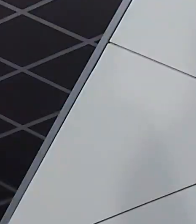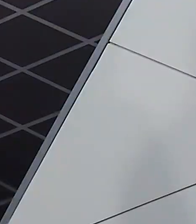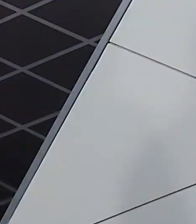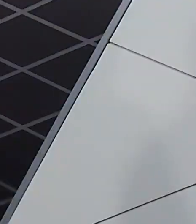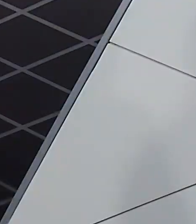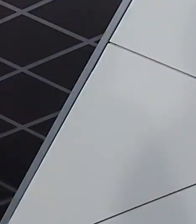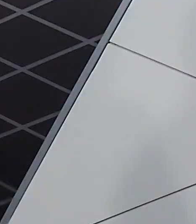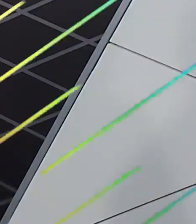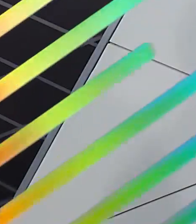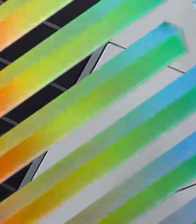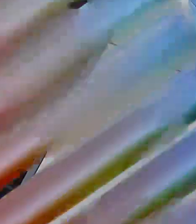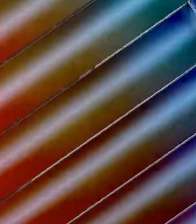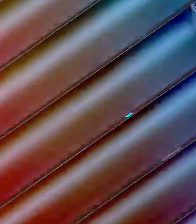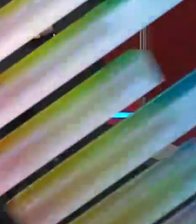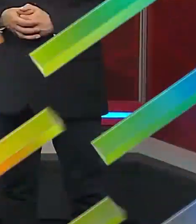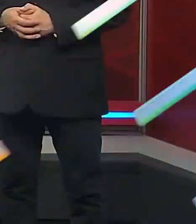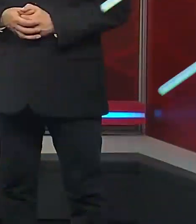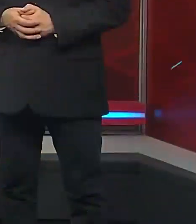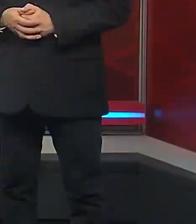Aysén.